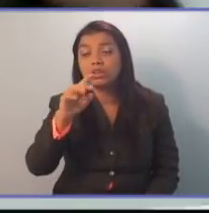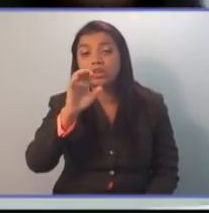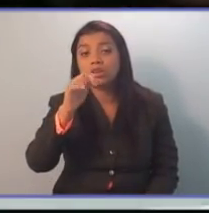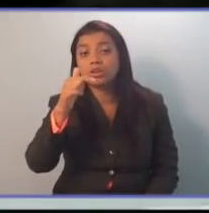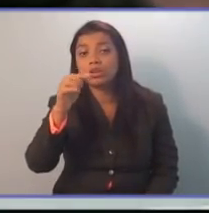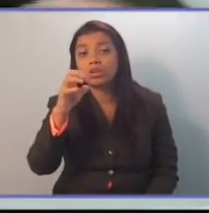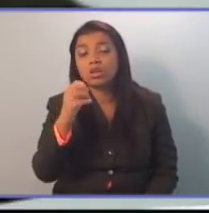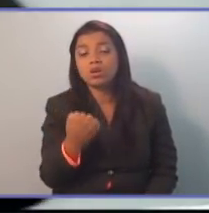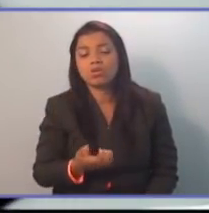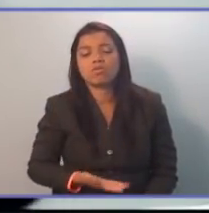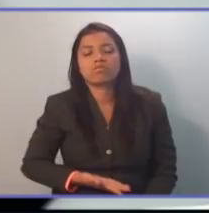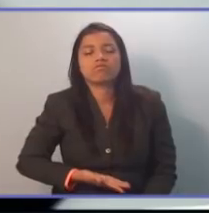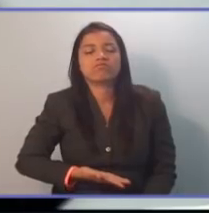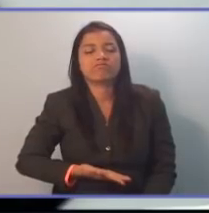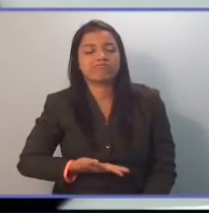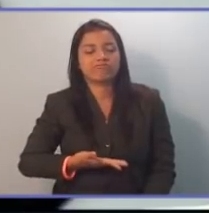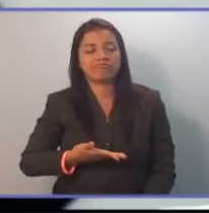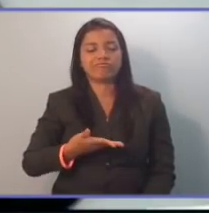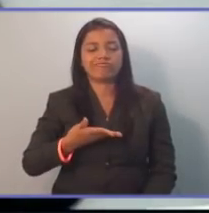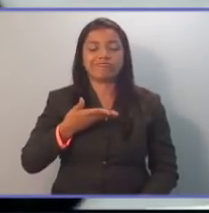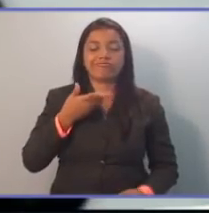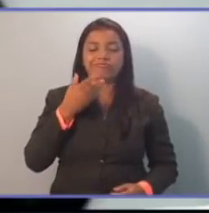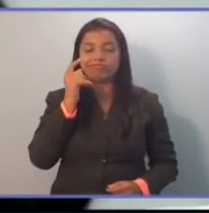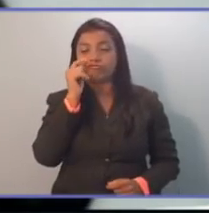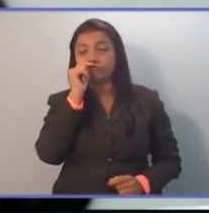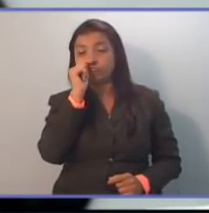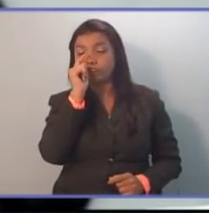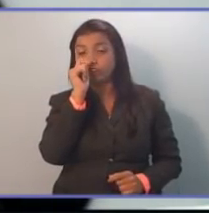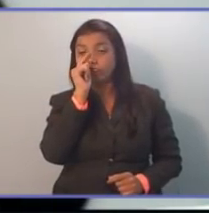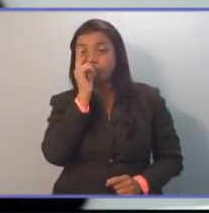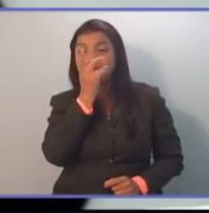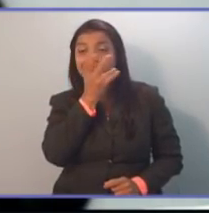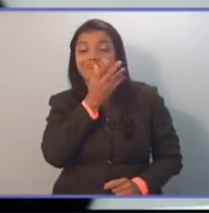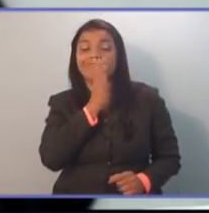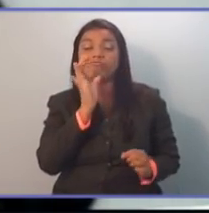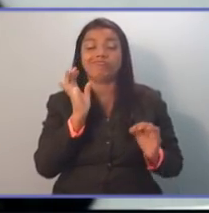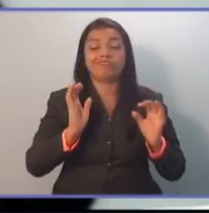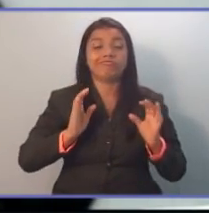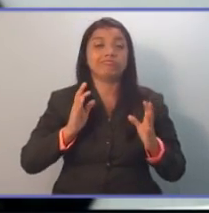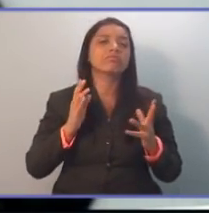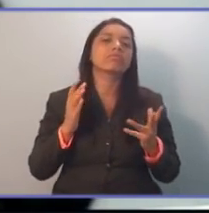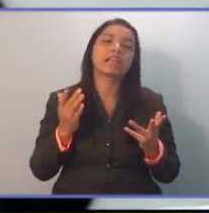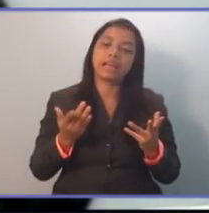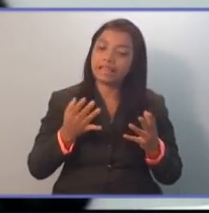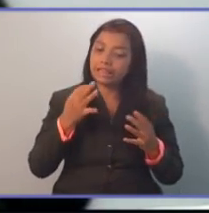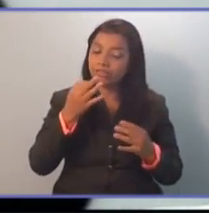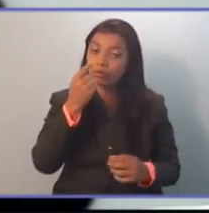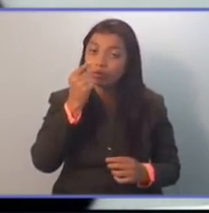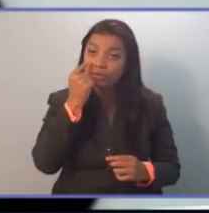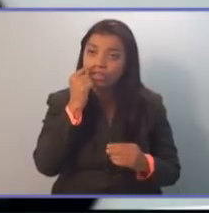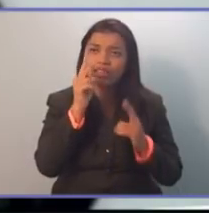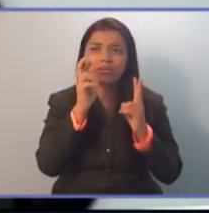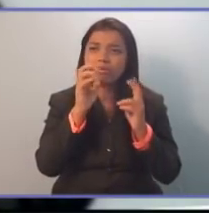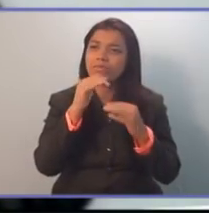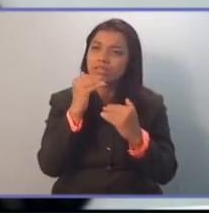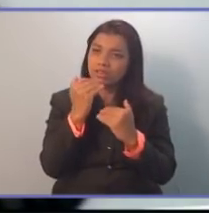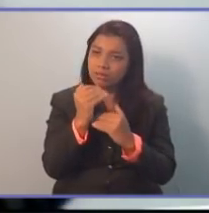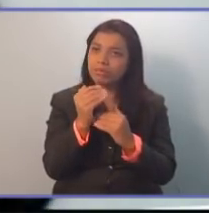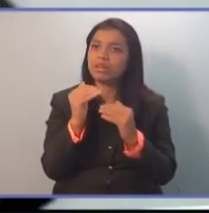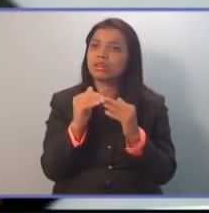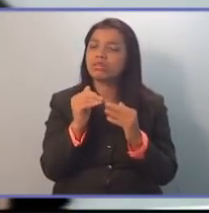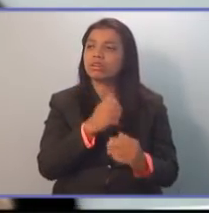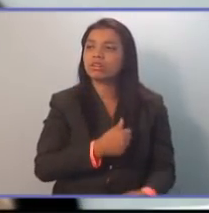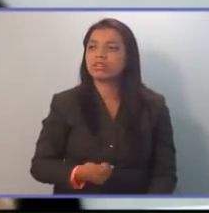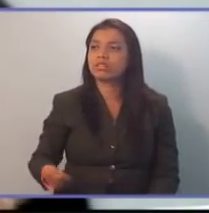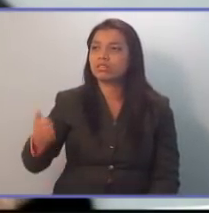que estar en los niveles adecuados, cuidado con sobrepasarse. Entonces, con esas limitaciones voy a